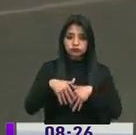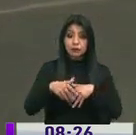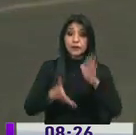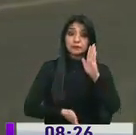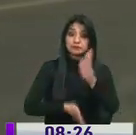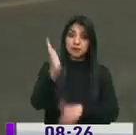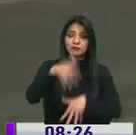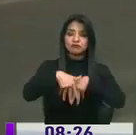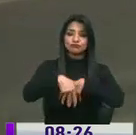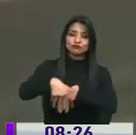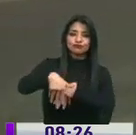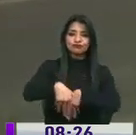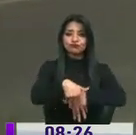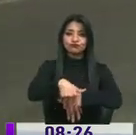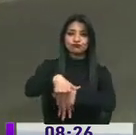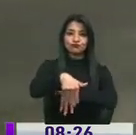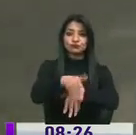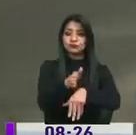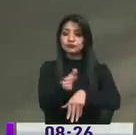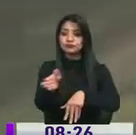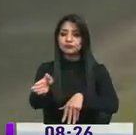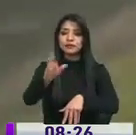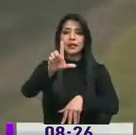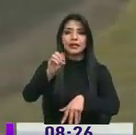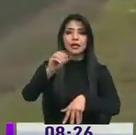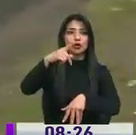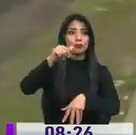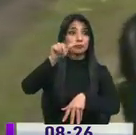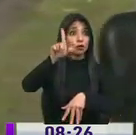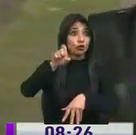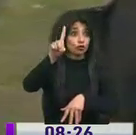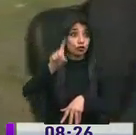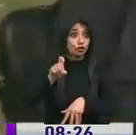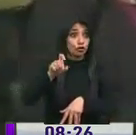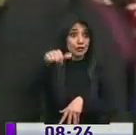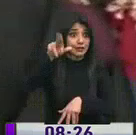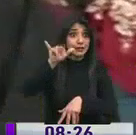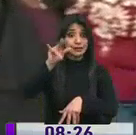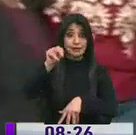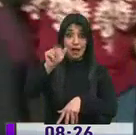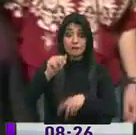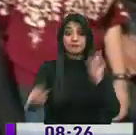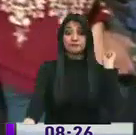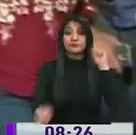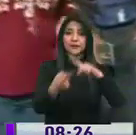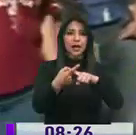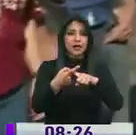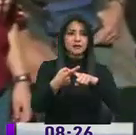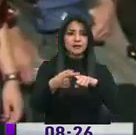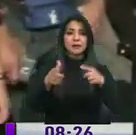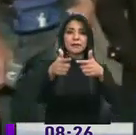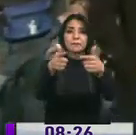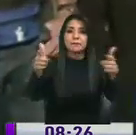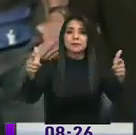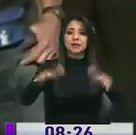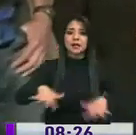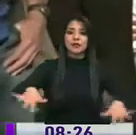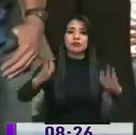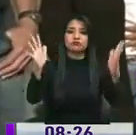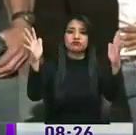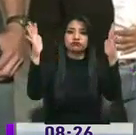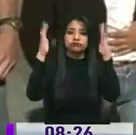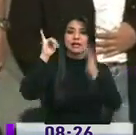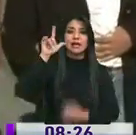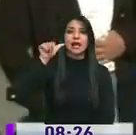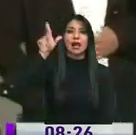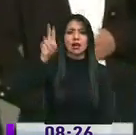ir caminando, vamos a entrar por la calle Leopoldo Quiña hasta el mirador del Ilaló, vamos a ir caminando.